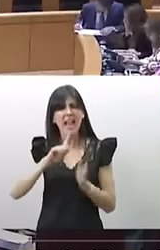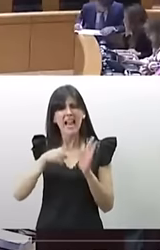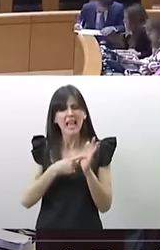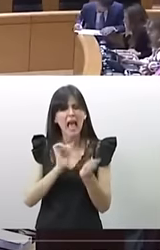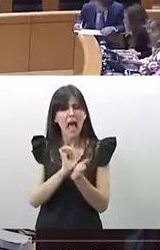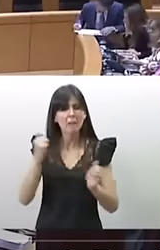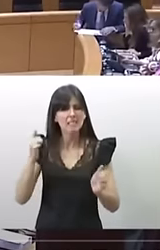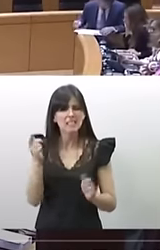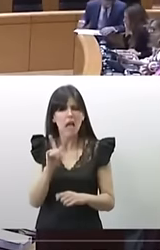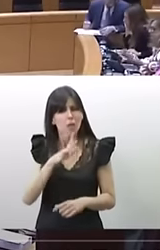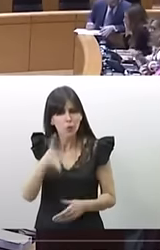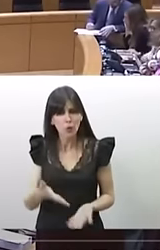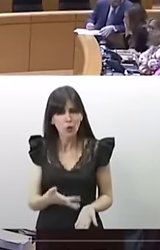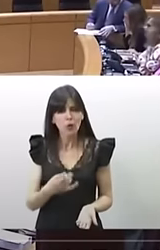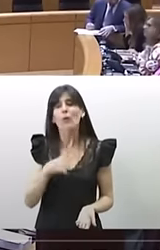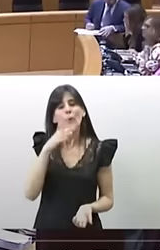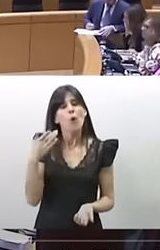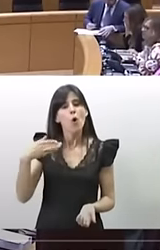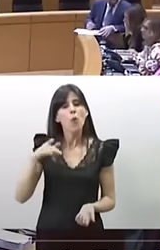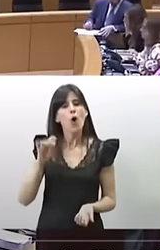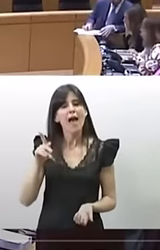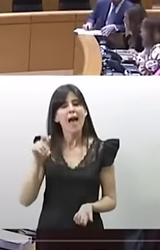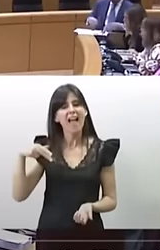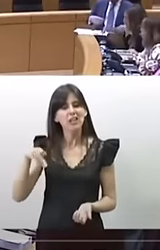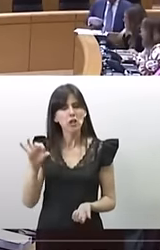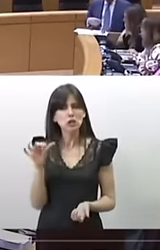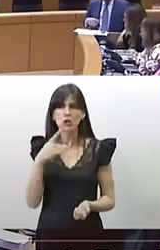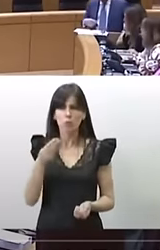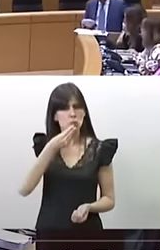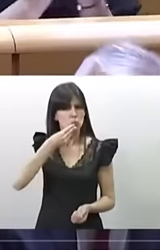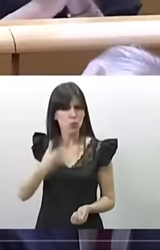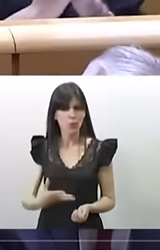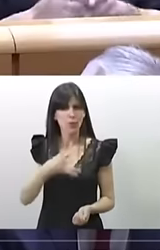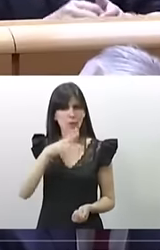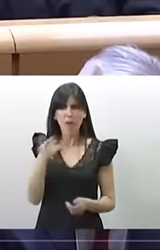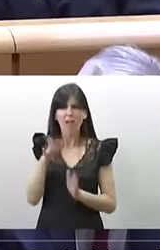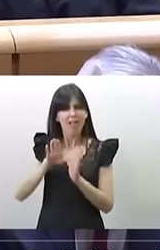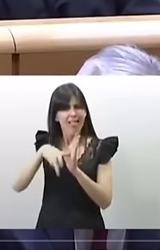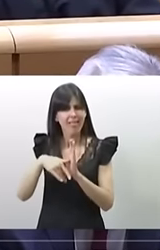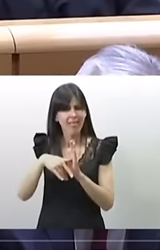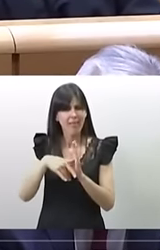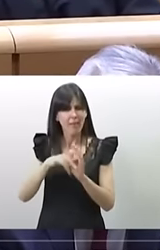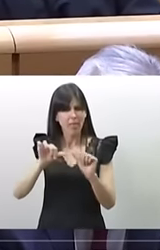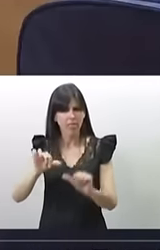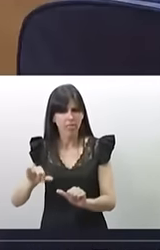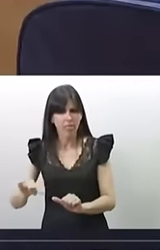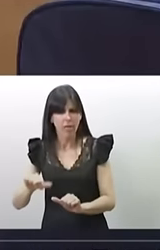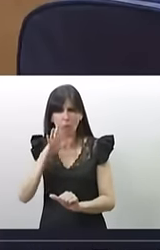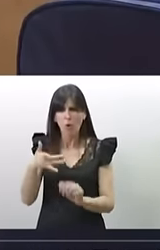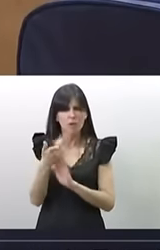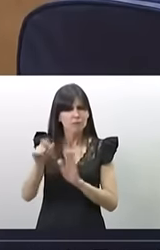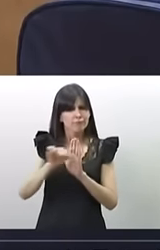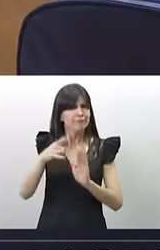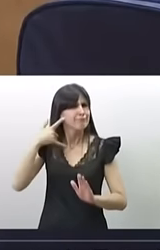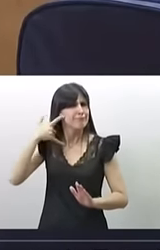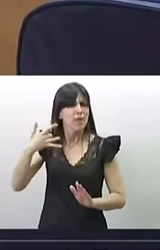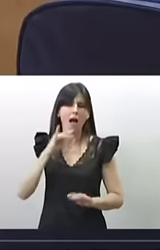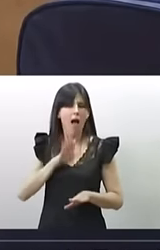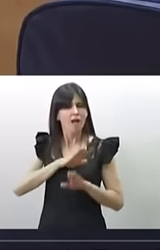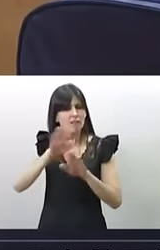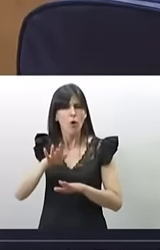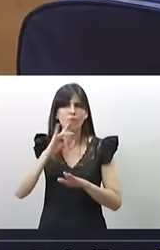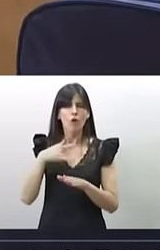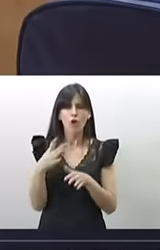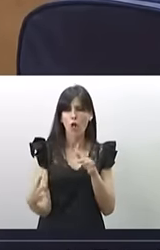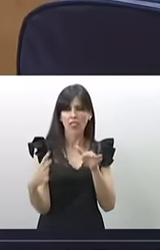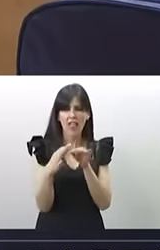Pero, según Bolaños, era una bendición. ¿Por qué la retrasan si es el icono a favor de la reconciliación, la